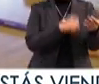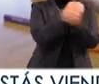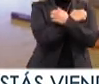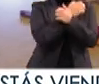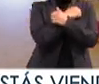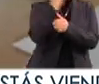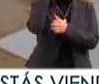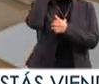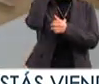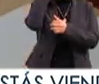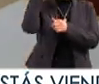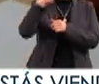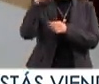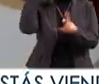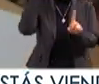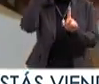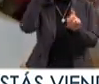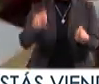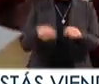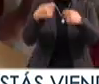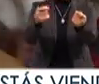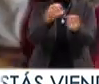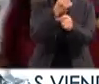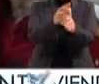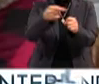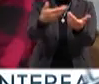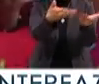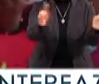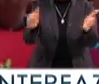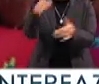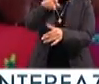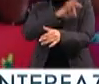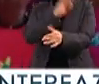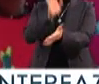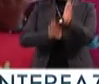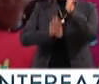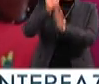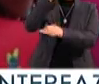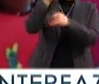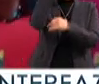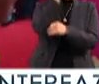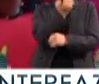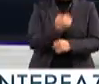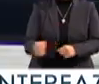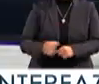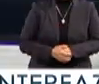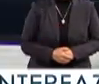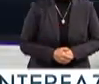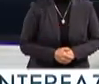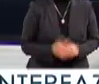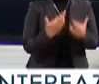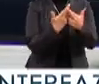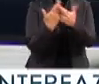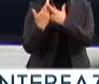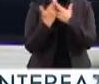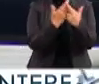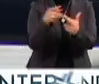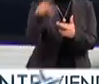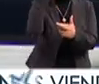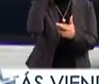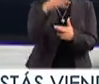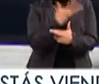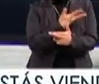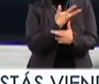la educación indígena, con el propósito de brindarles oportunidades que les permitan desarrollar todo su potencial. La riqueza de